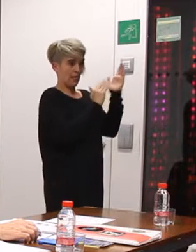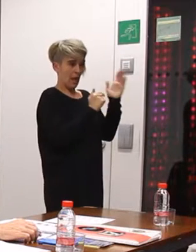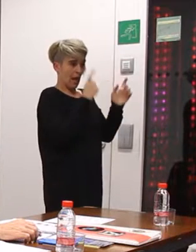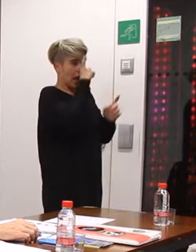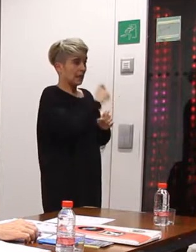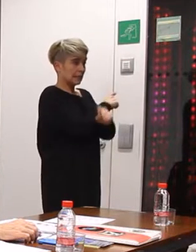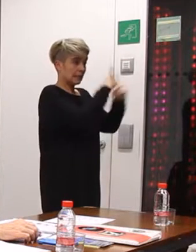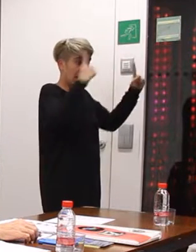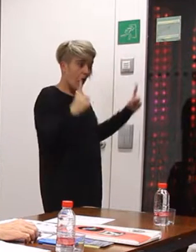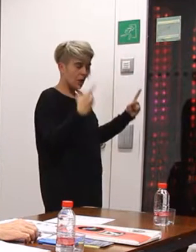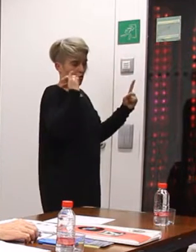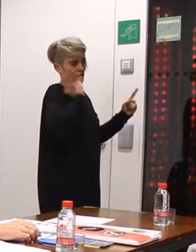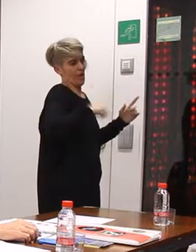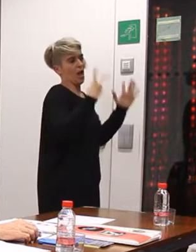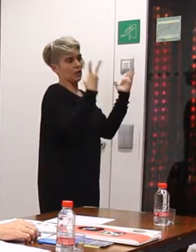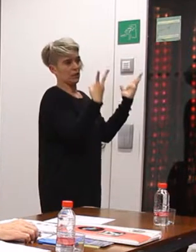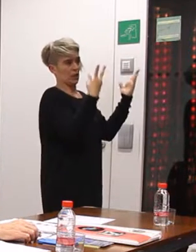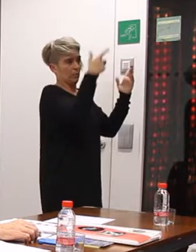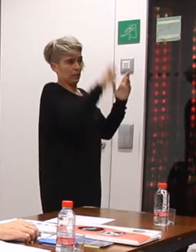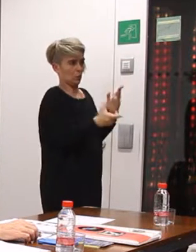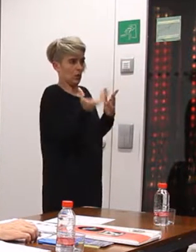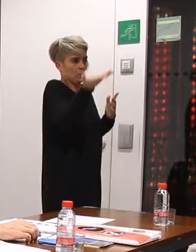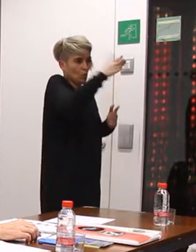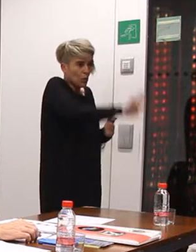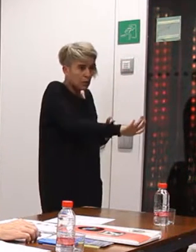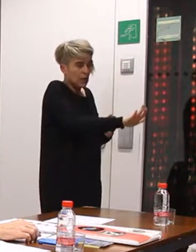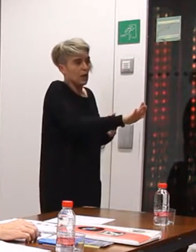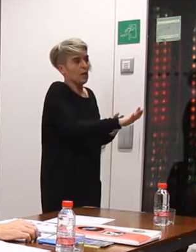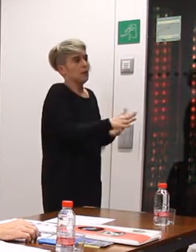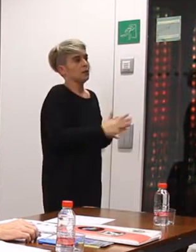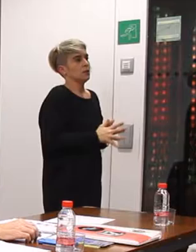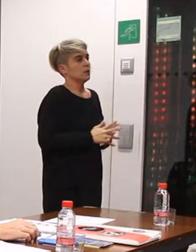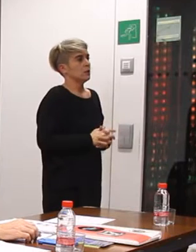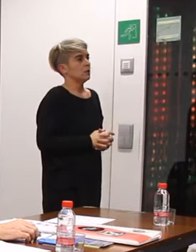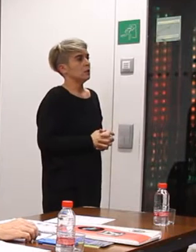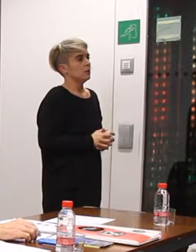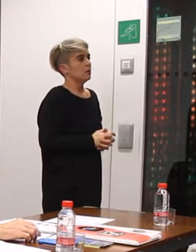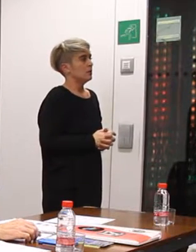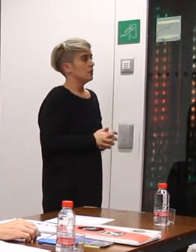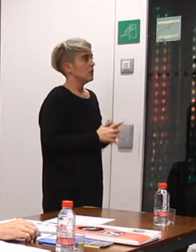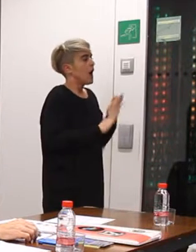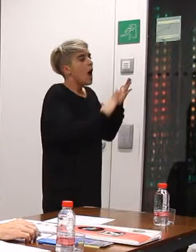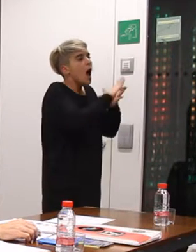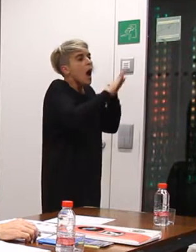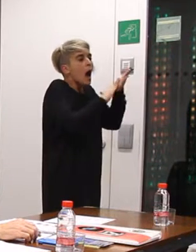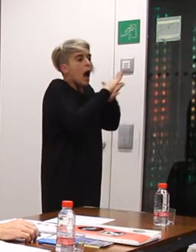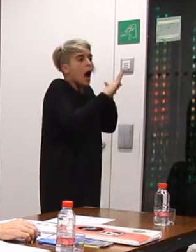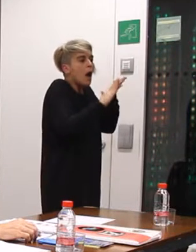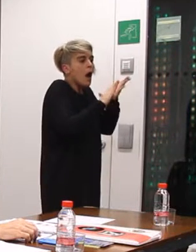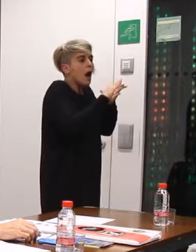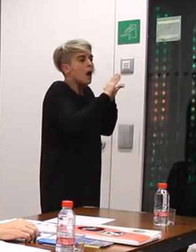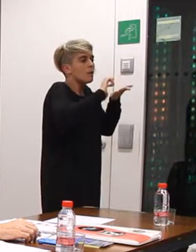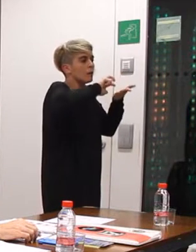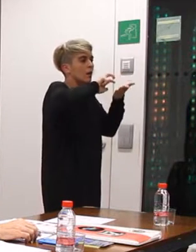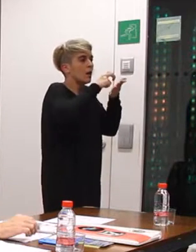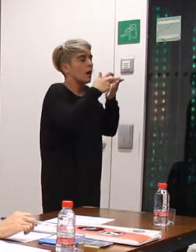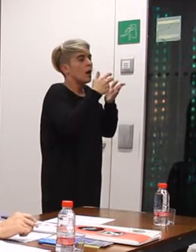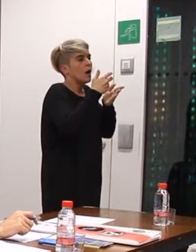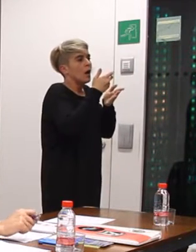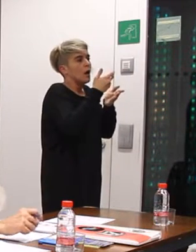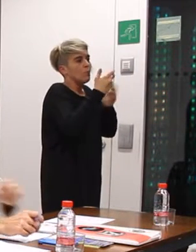año. Hablar en definitiva, y ahí lo dejo porque es hablar de muchas cosas como veis, hablar de